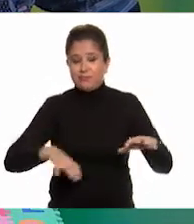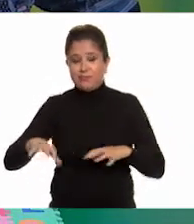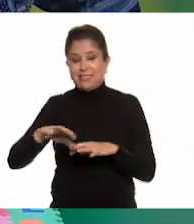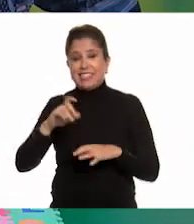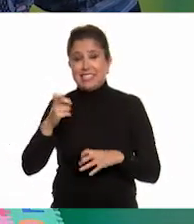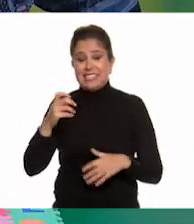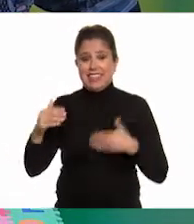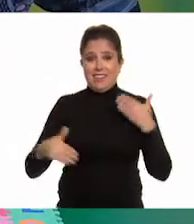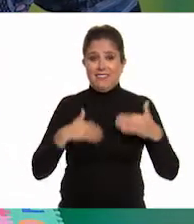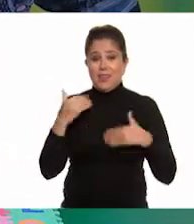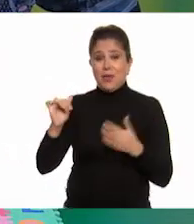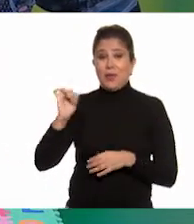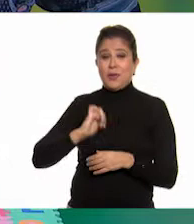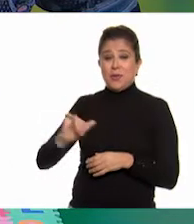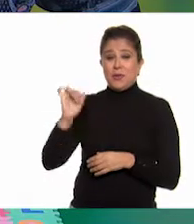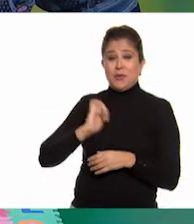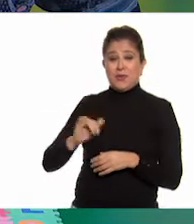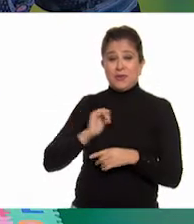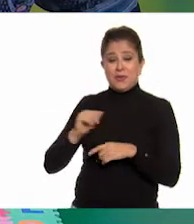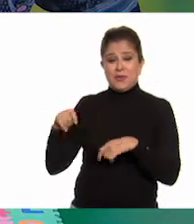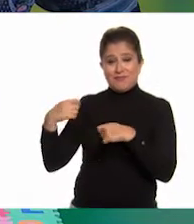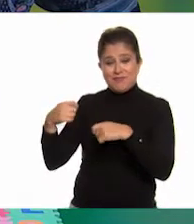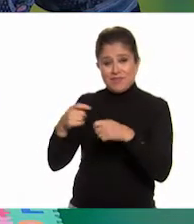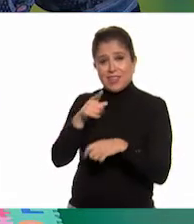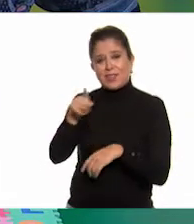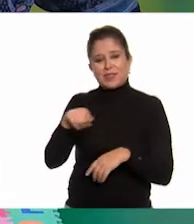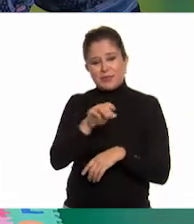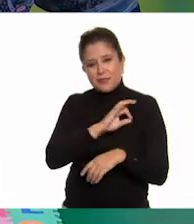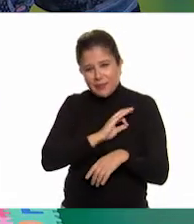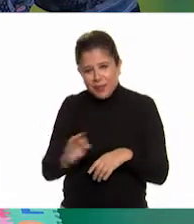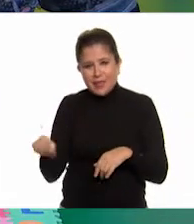de los juegos tradicionales, que nosotros le podemos poner